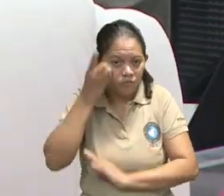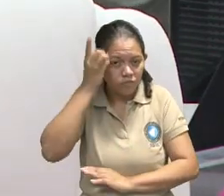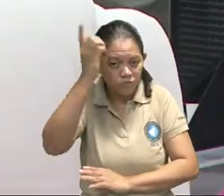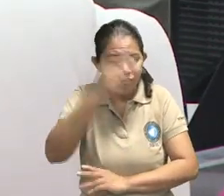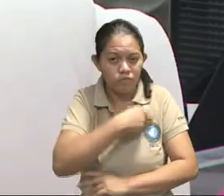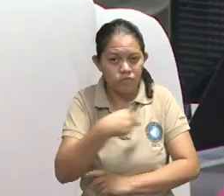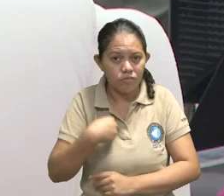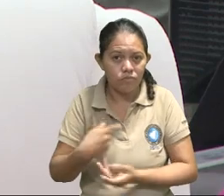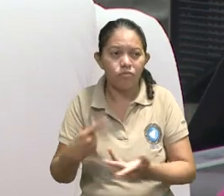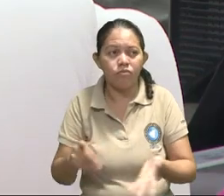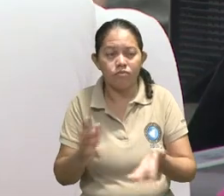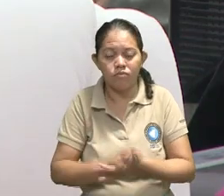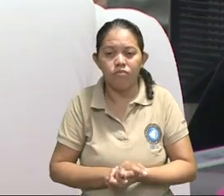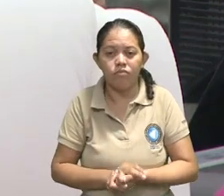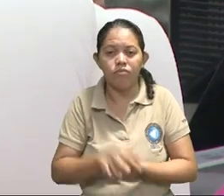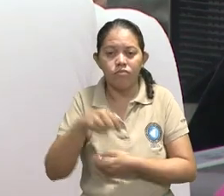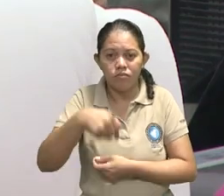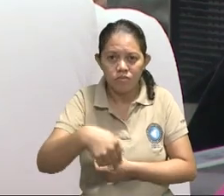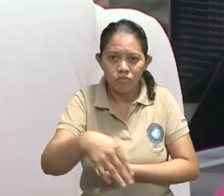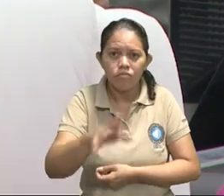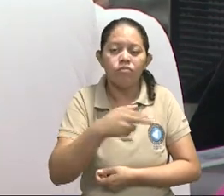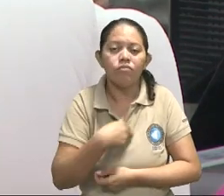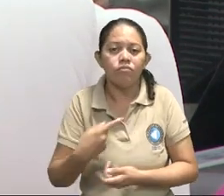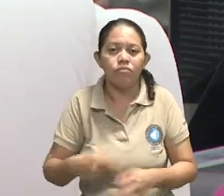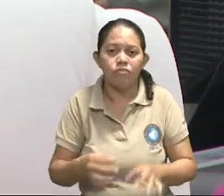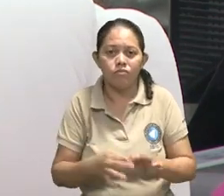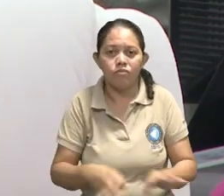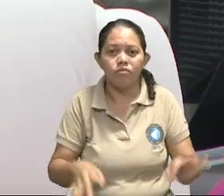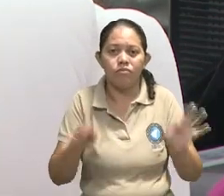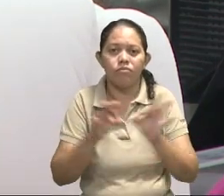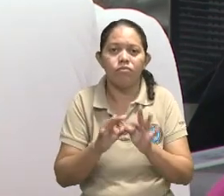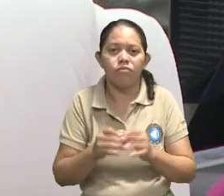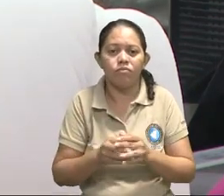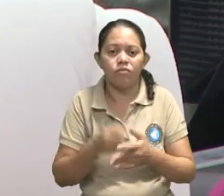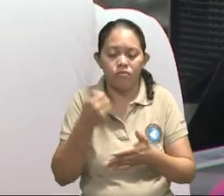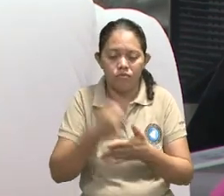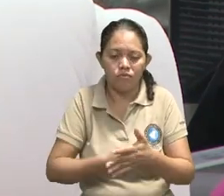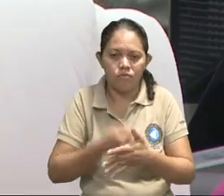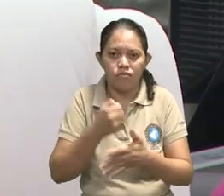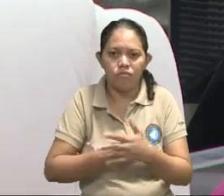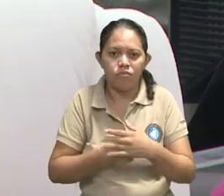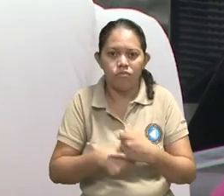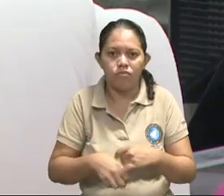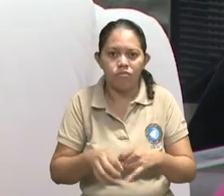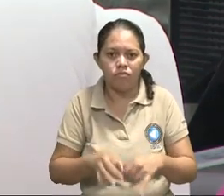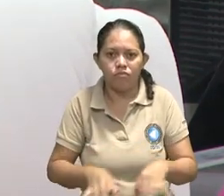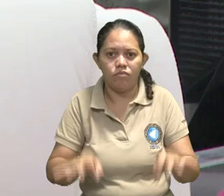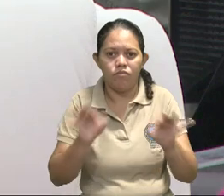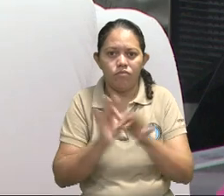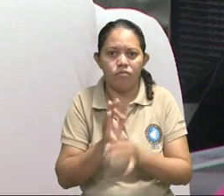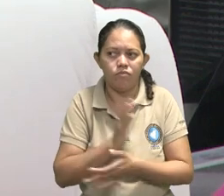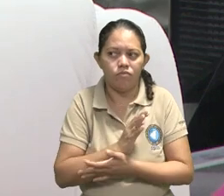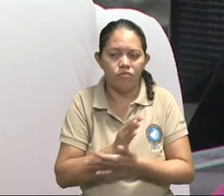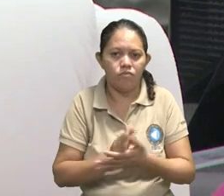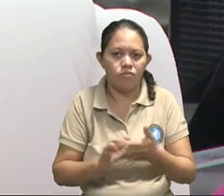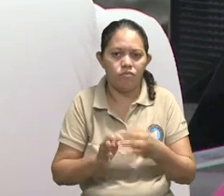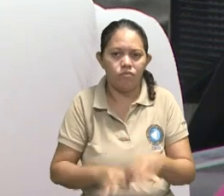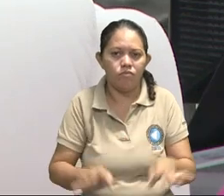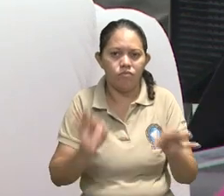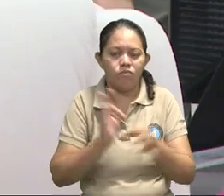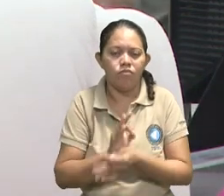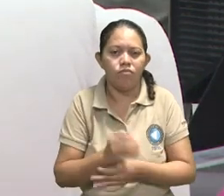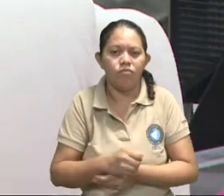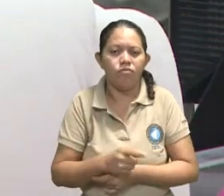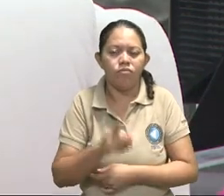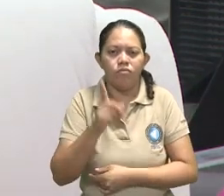se ha desarrollado este ente regulador. Es de justicia que este poder del Estado lo dote